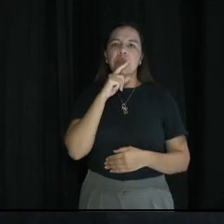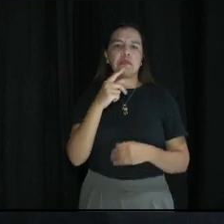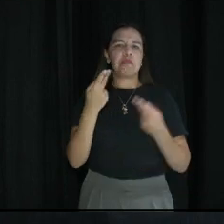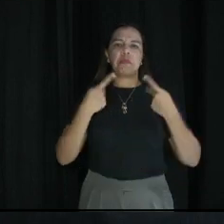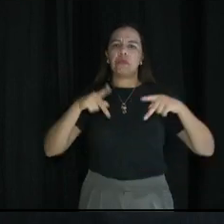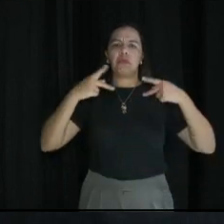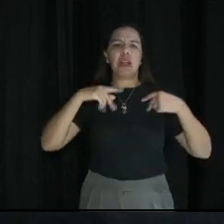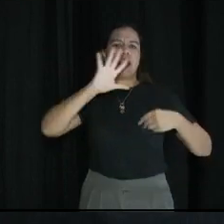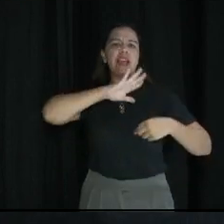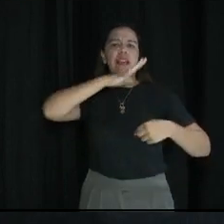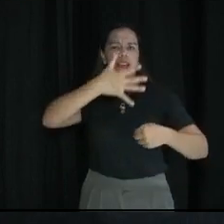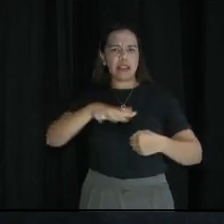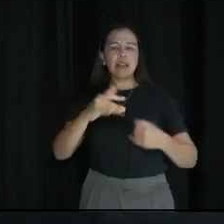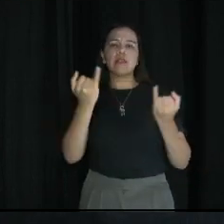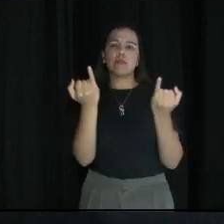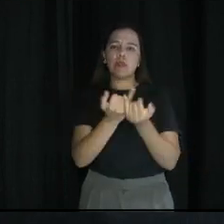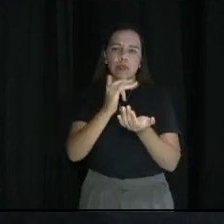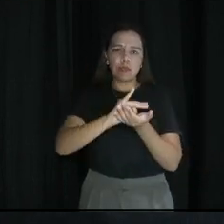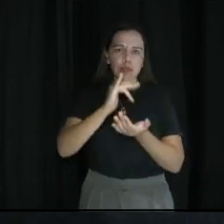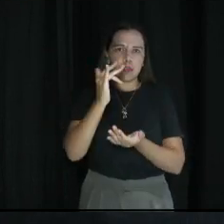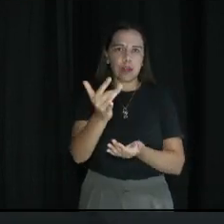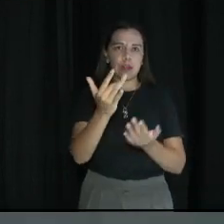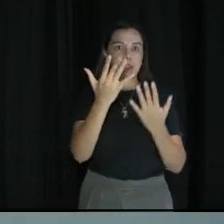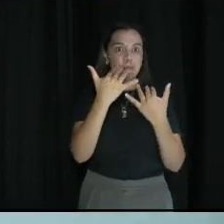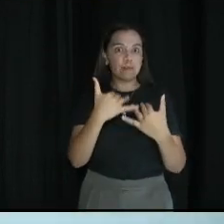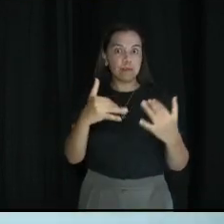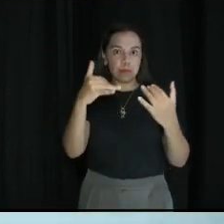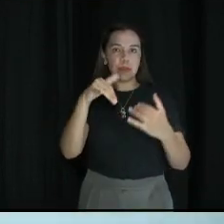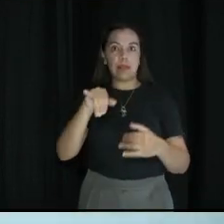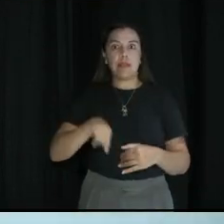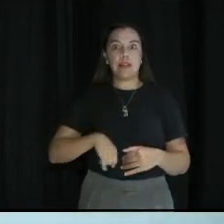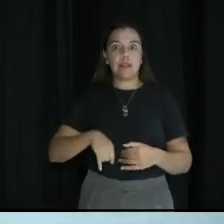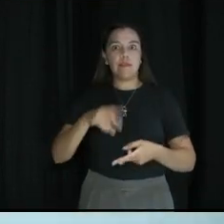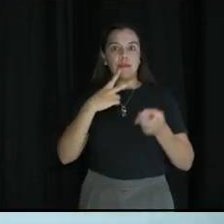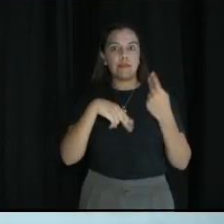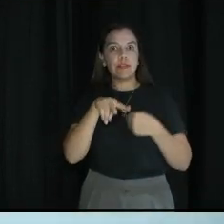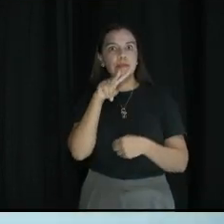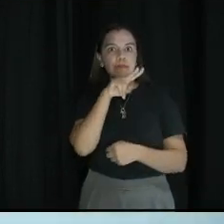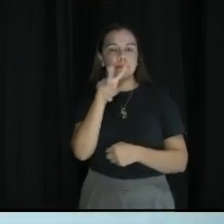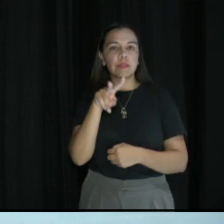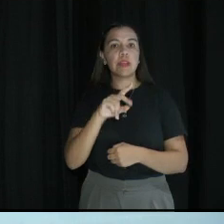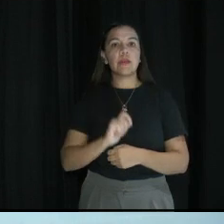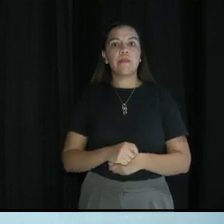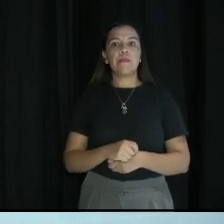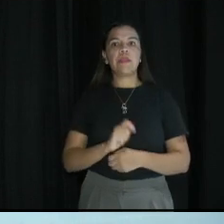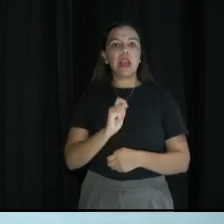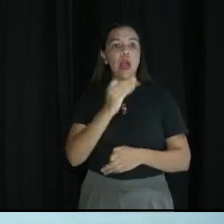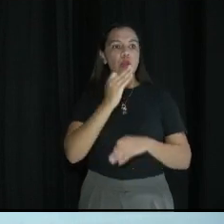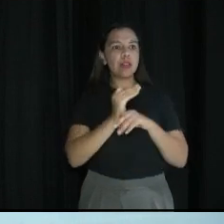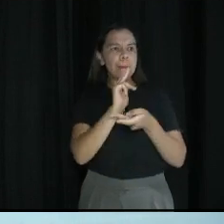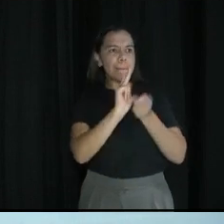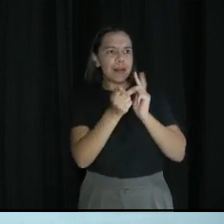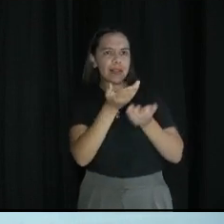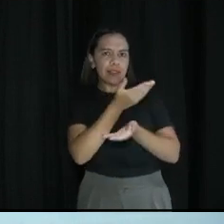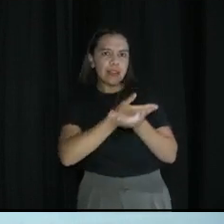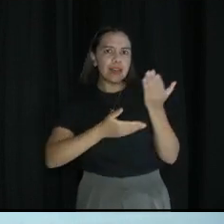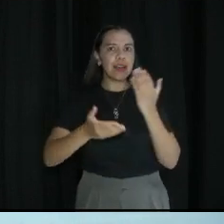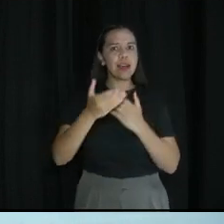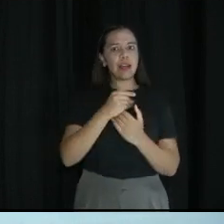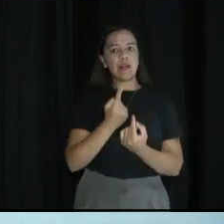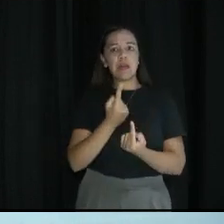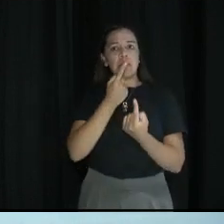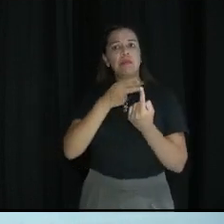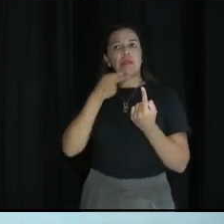que es de sumo su interés este tipo de temas. Al final, este ejercicio es un conversatorio, no es un diálogo, no es un